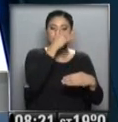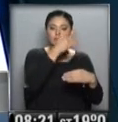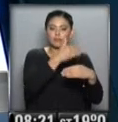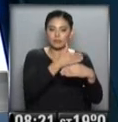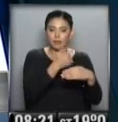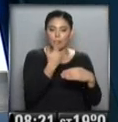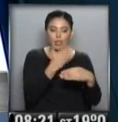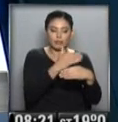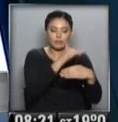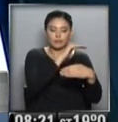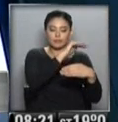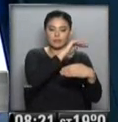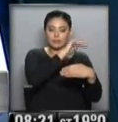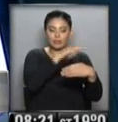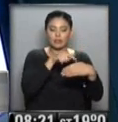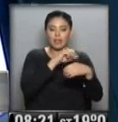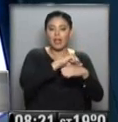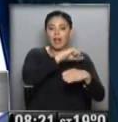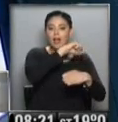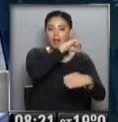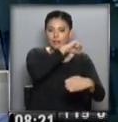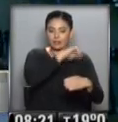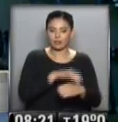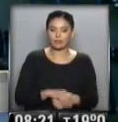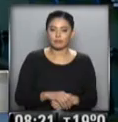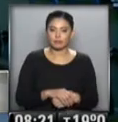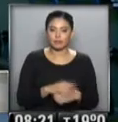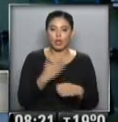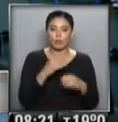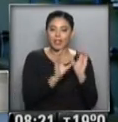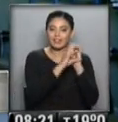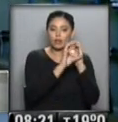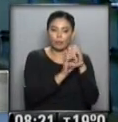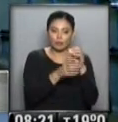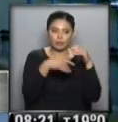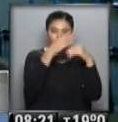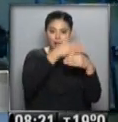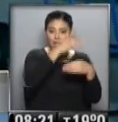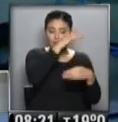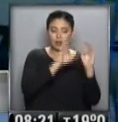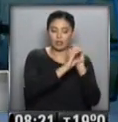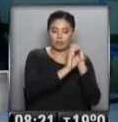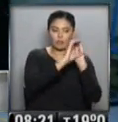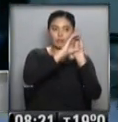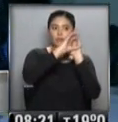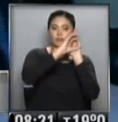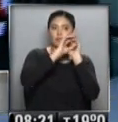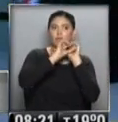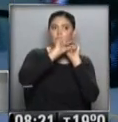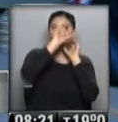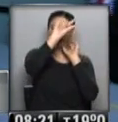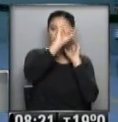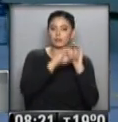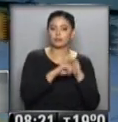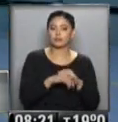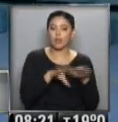totalmente hacia atrás, dejando la ventana limpia, libre para que el telescopio pueda apuntar hacia él. Y la